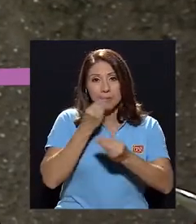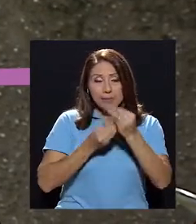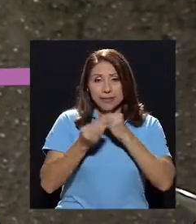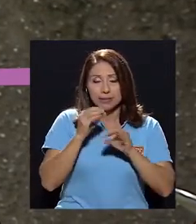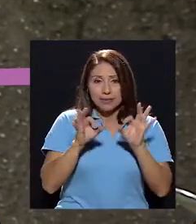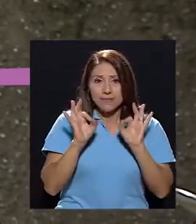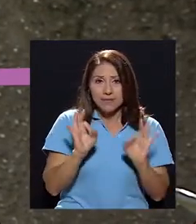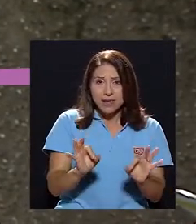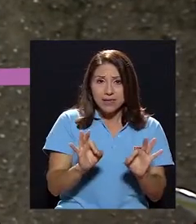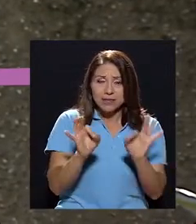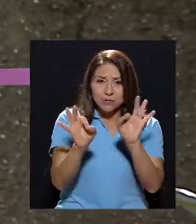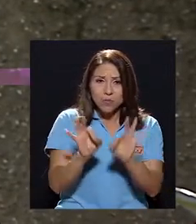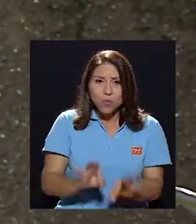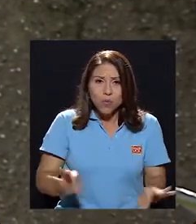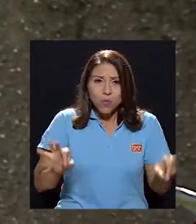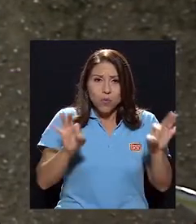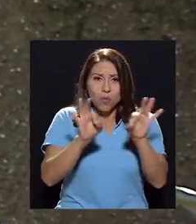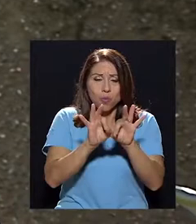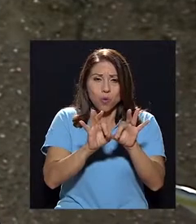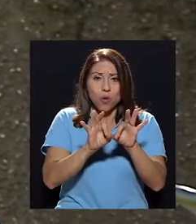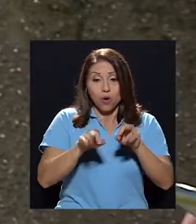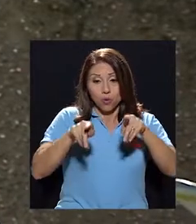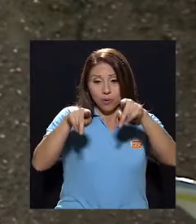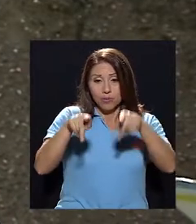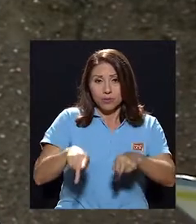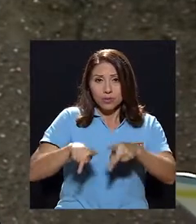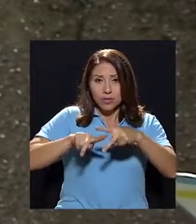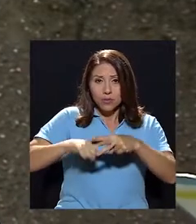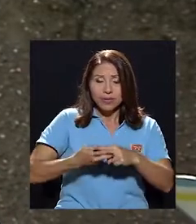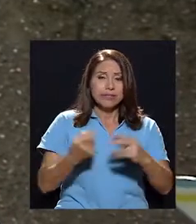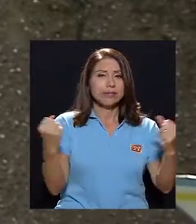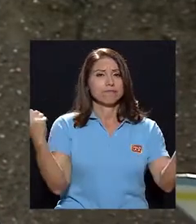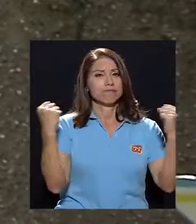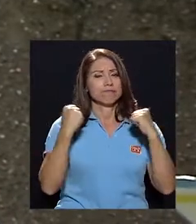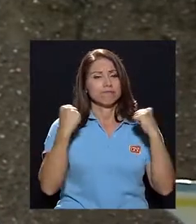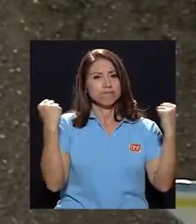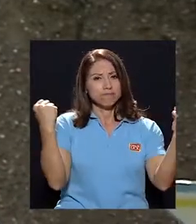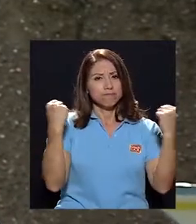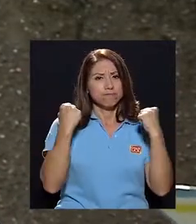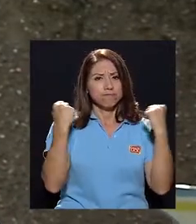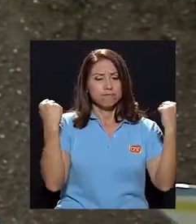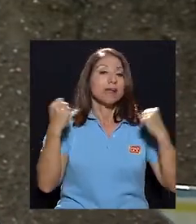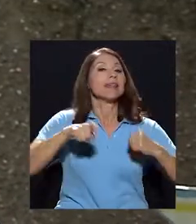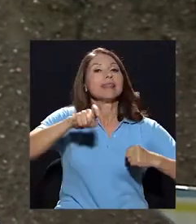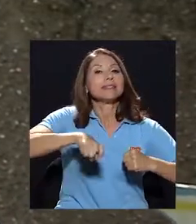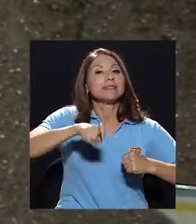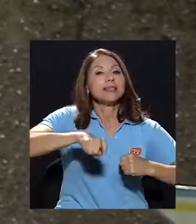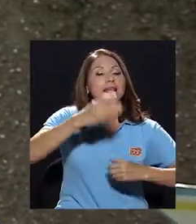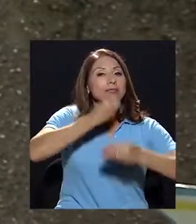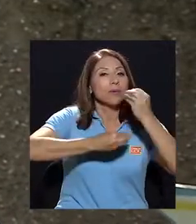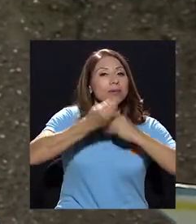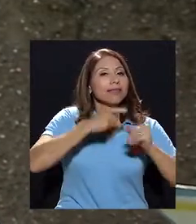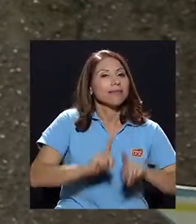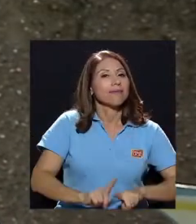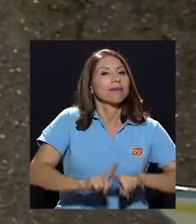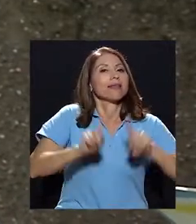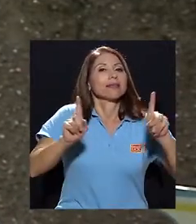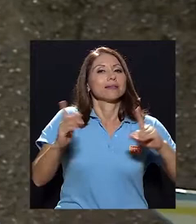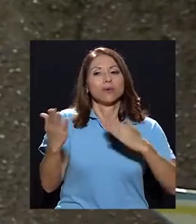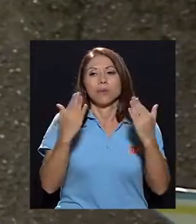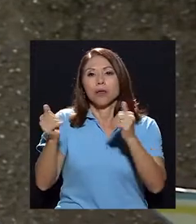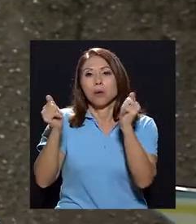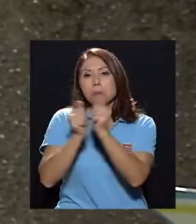en el momento en que empieza a hacer ejercicio, tiene necesidades nutricionales diferentes que una persona que no hace